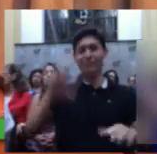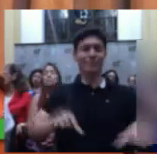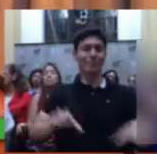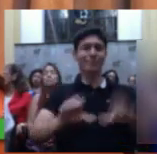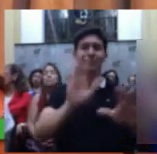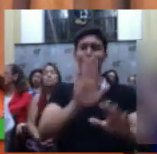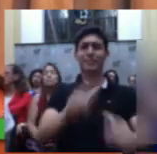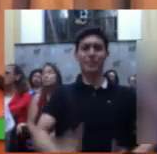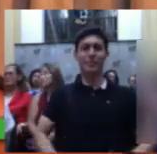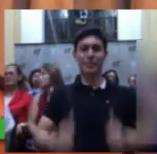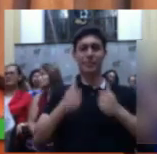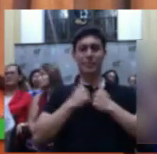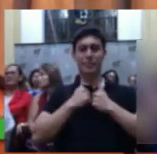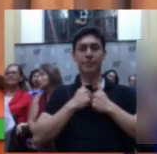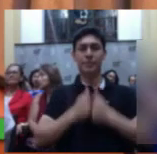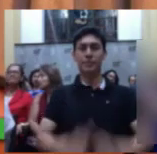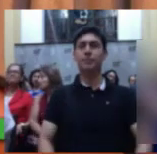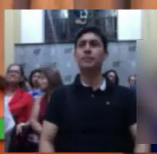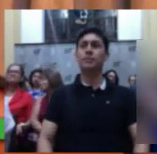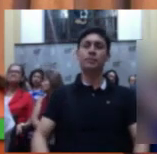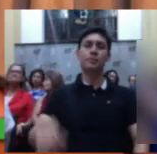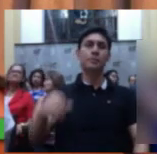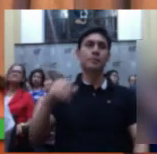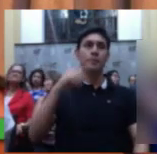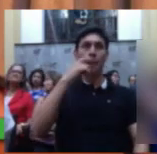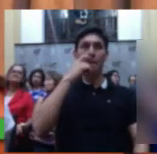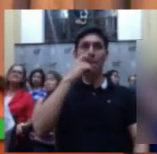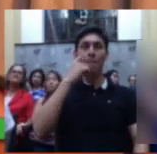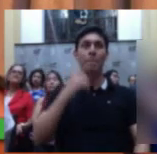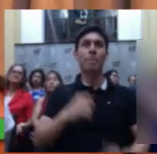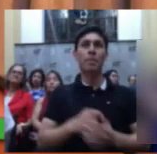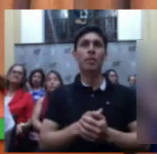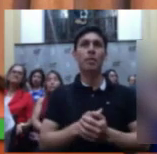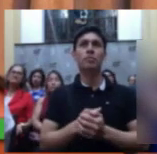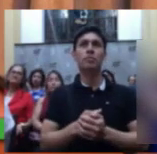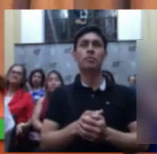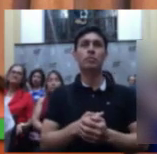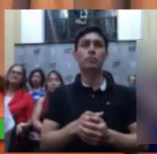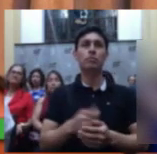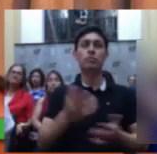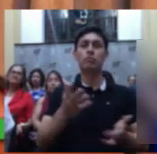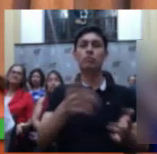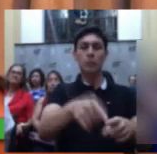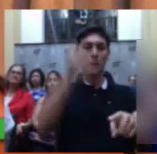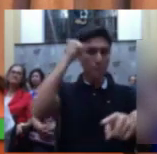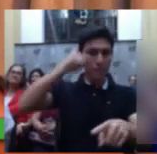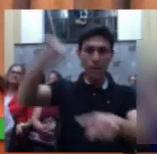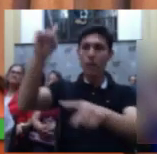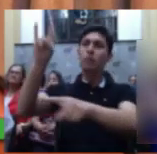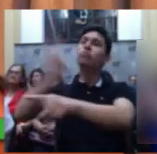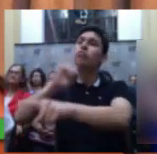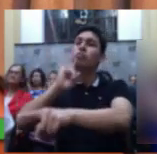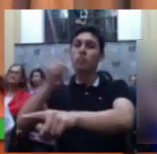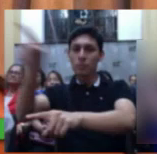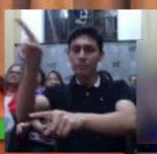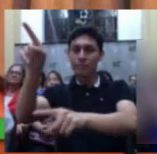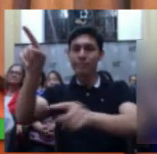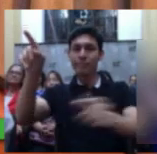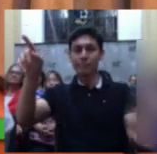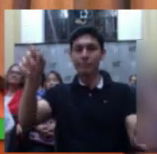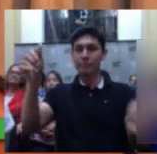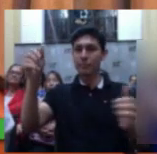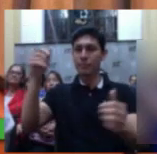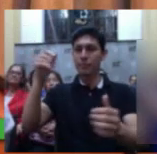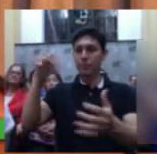vida. Las huelgas estudiantiles por pensiones justas, el viaje a Wisconsin para empezar la reforma de la enseñanza del